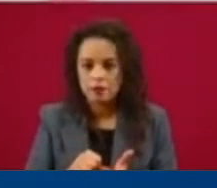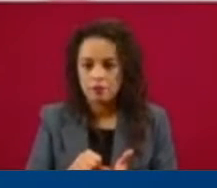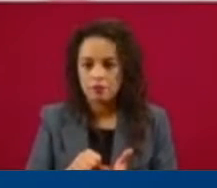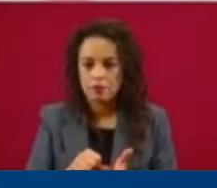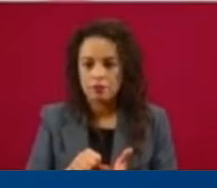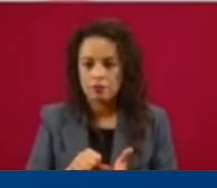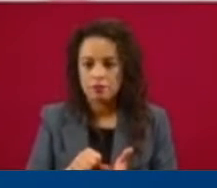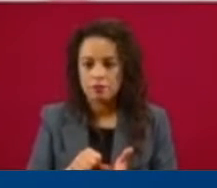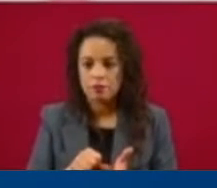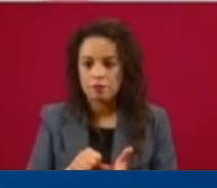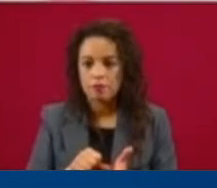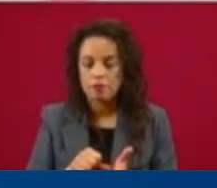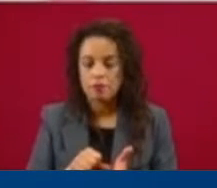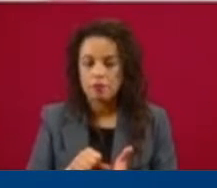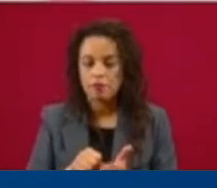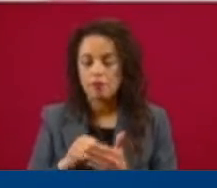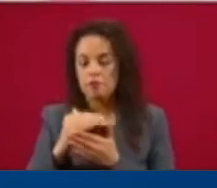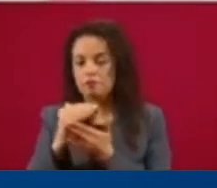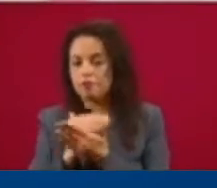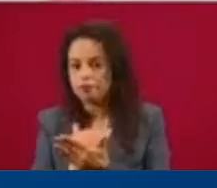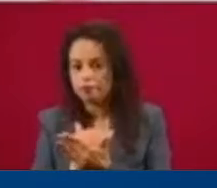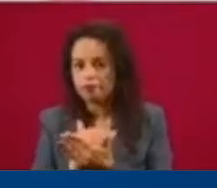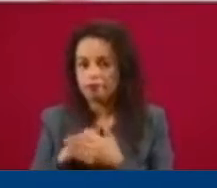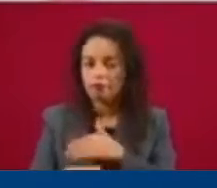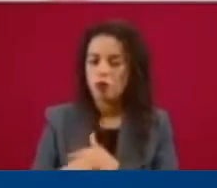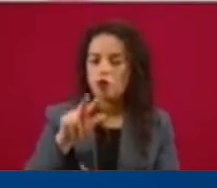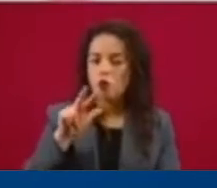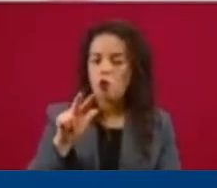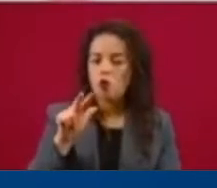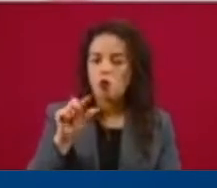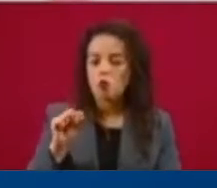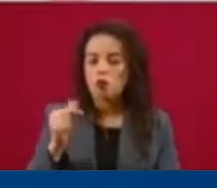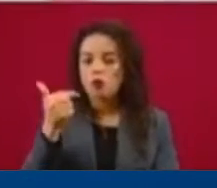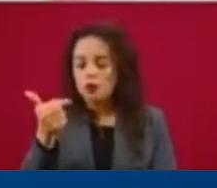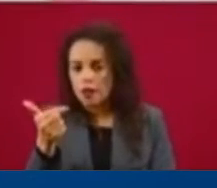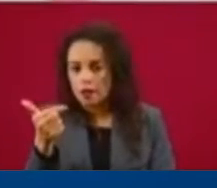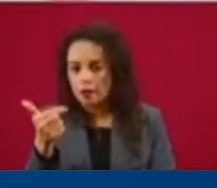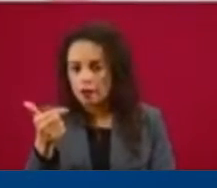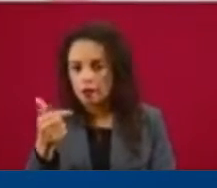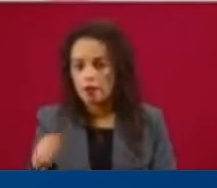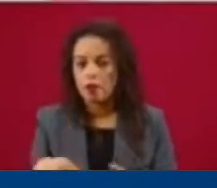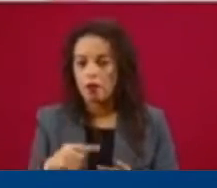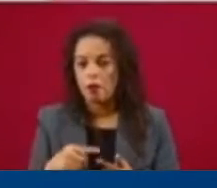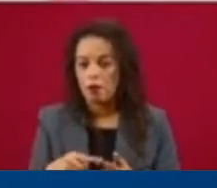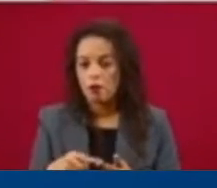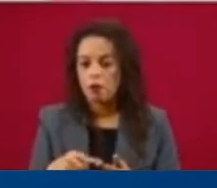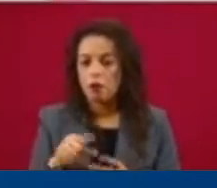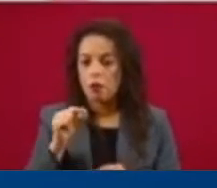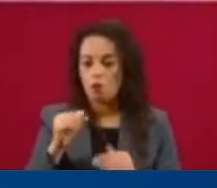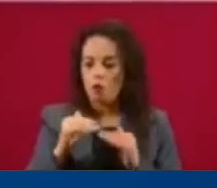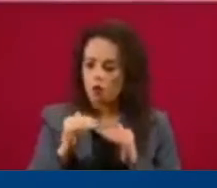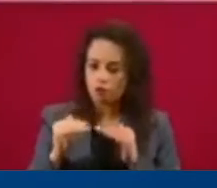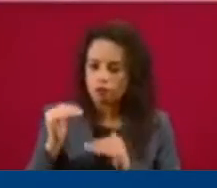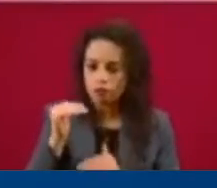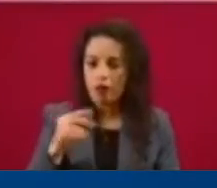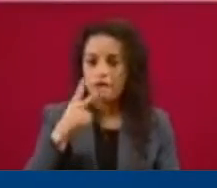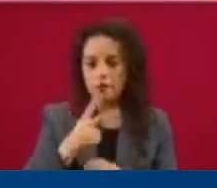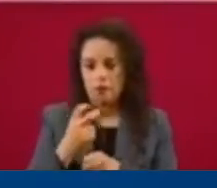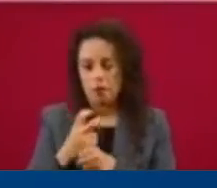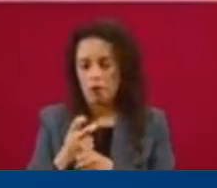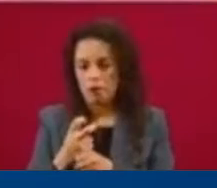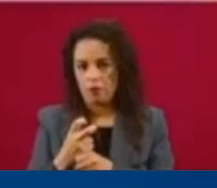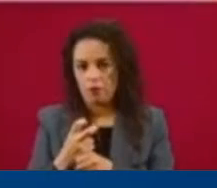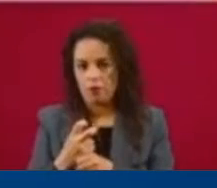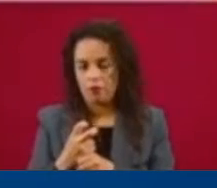hablando efectivamente estamos ante un escenario de crisis o una fase recesiva del ciclo o como se quiera llamar una